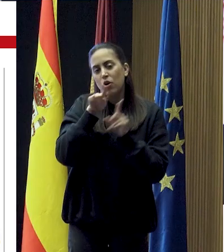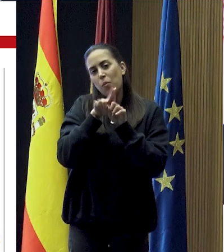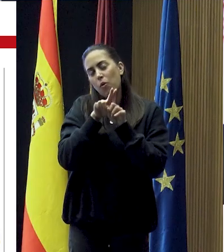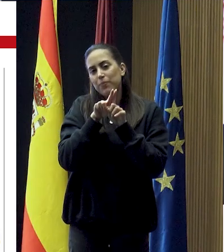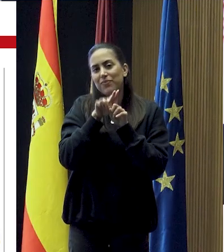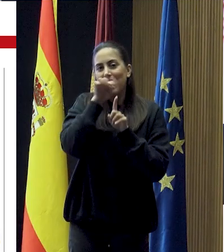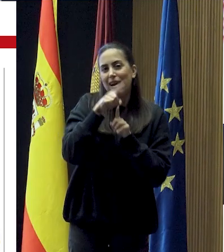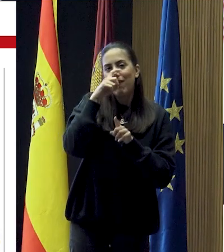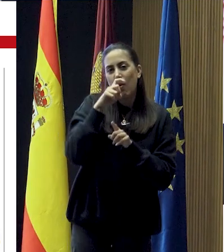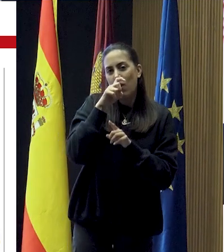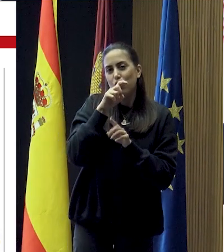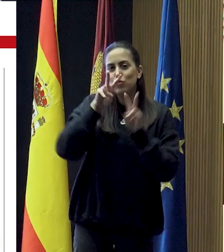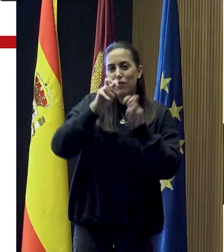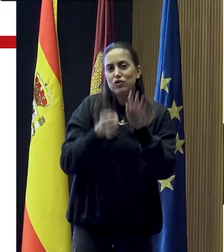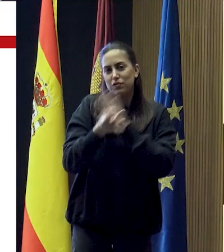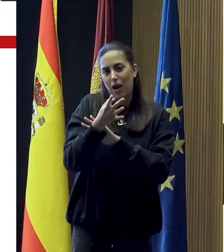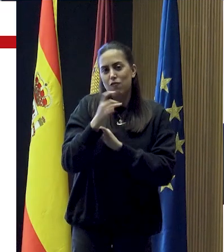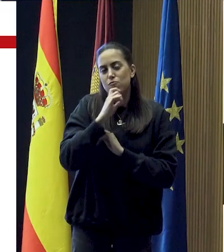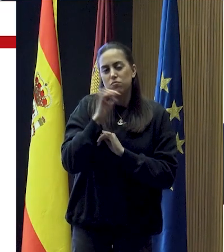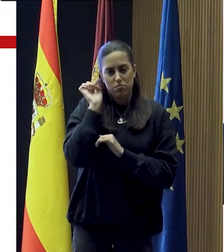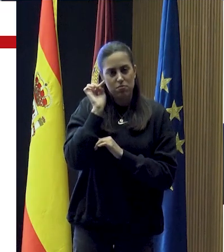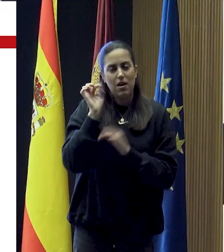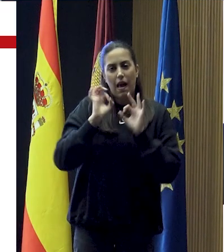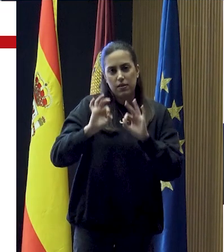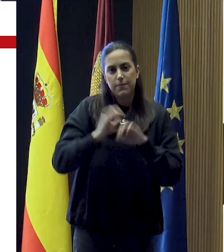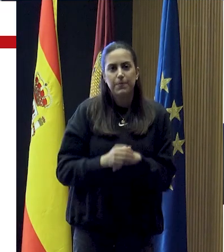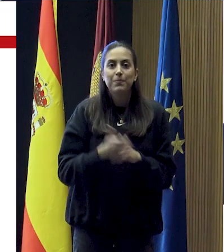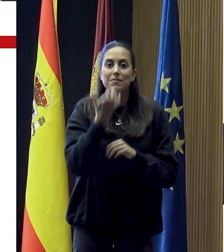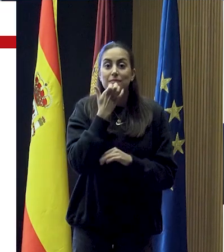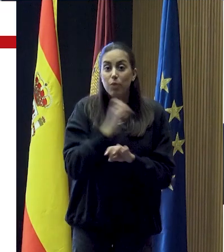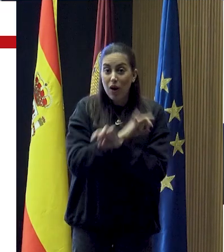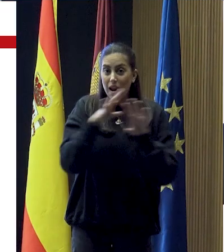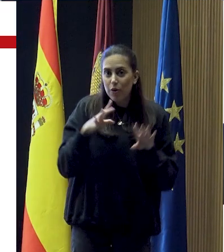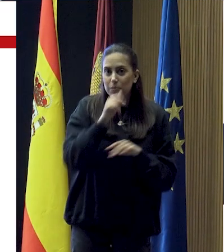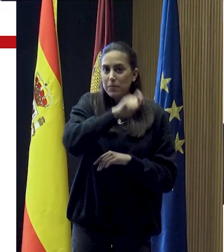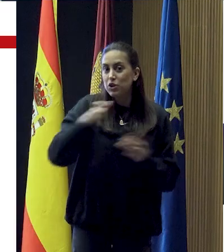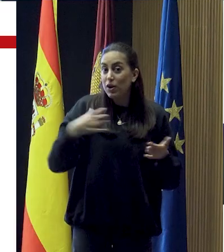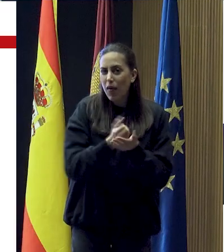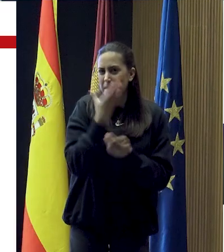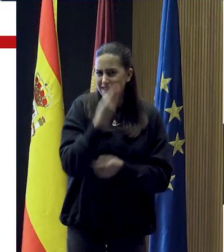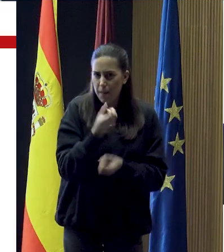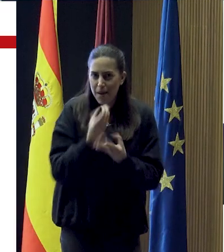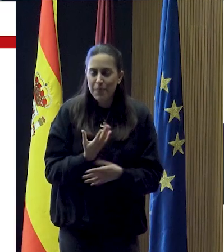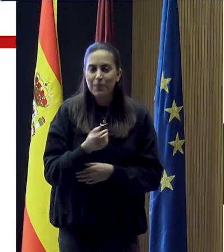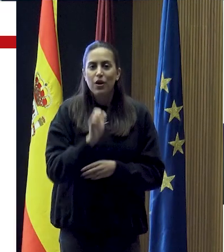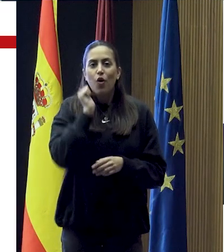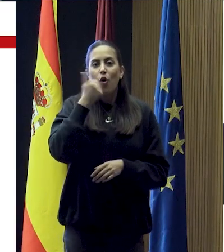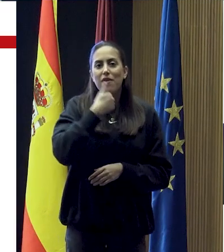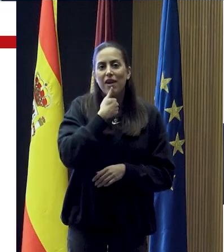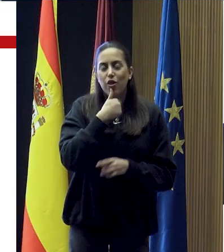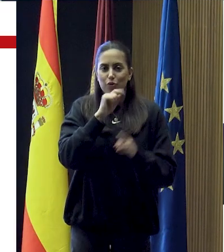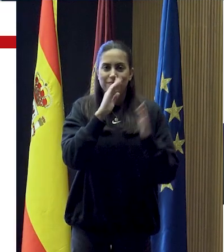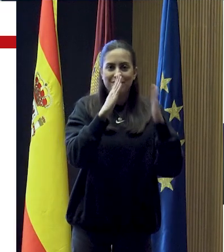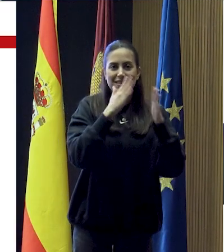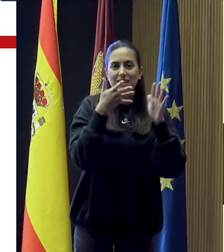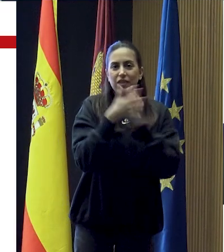de cómo se forman nuevos recuerdos. Entonces, si ponemos algún ejemplo claro para que todo el mundo pueda seguirme, la codificación es cómo